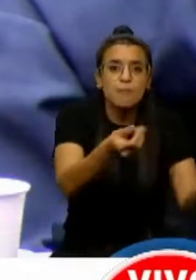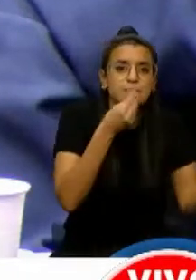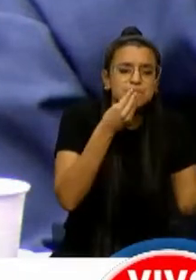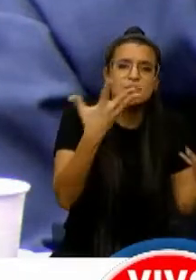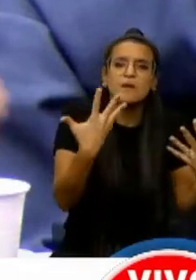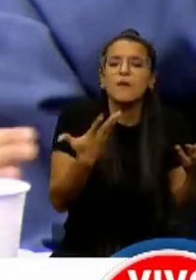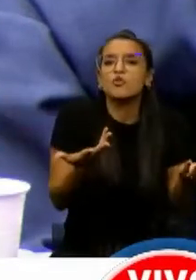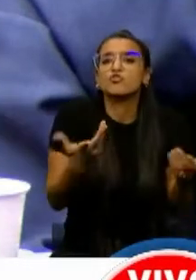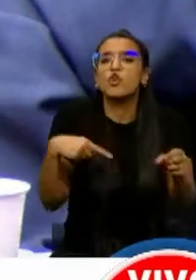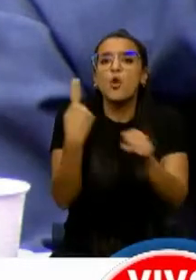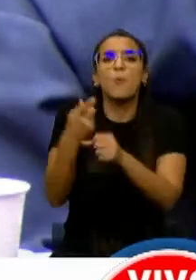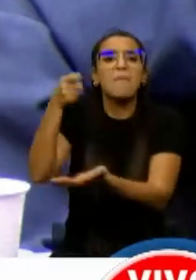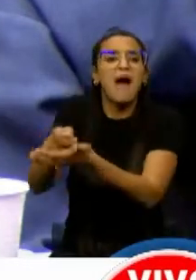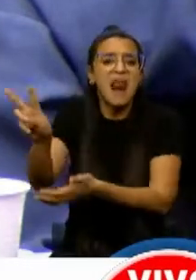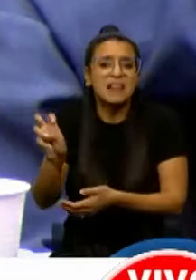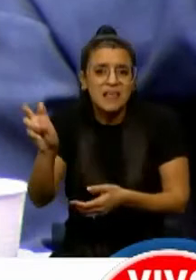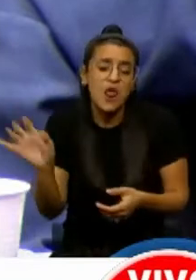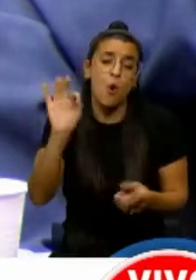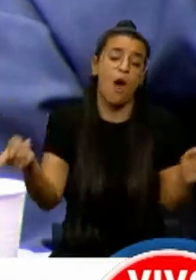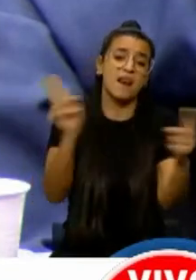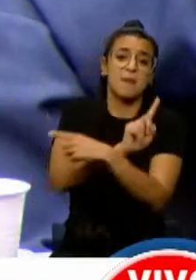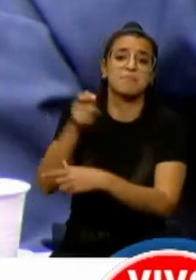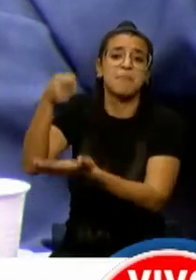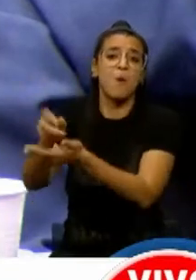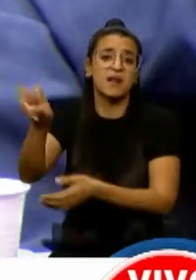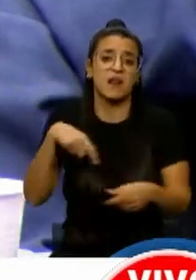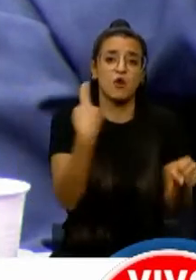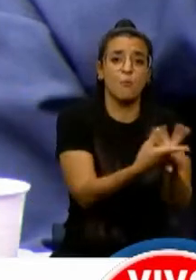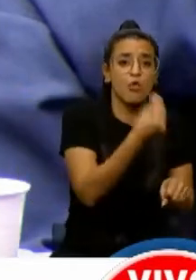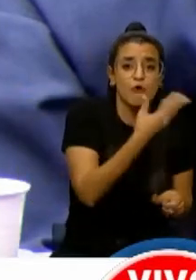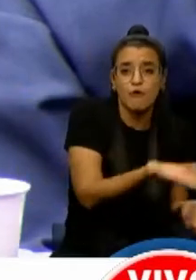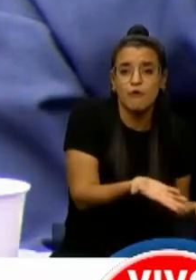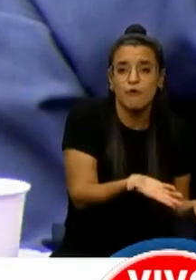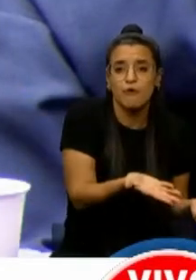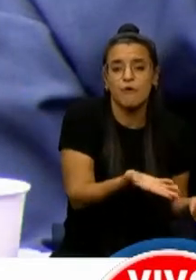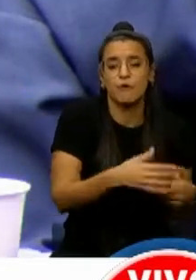lleva muchas veces a no poder pagar el alquiler o viceversa.